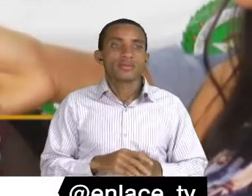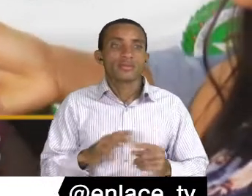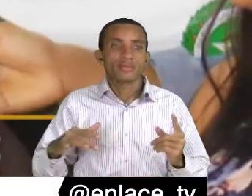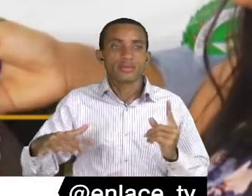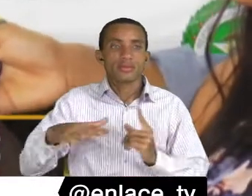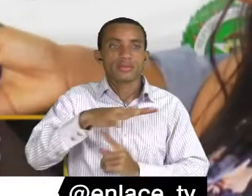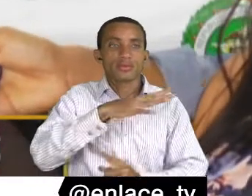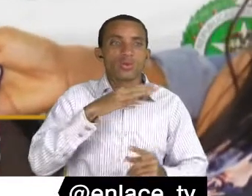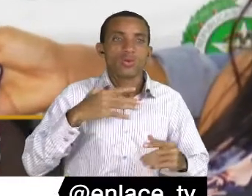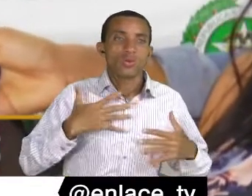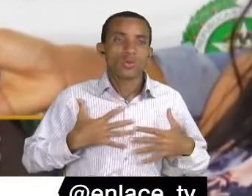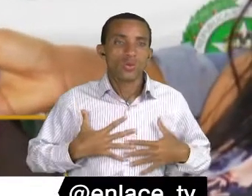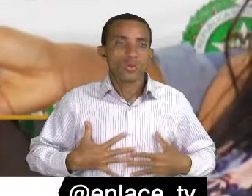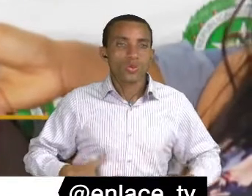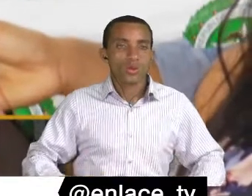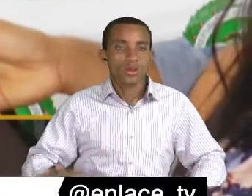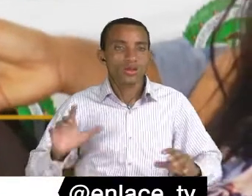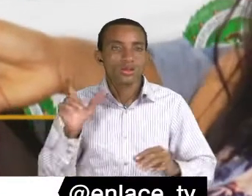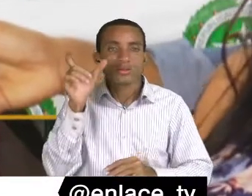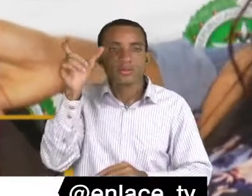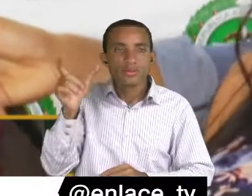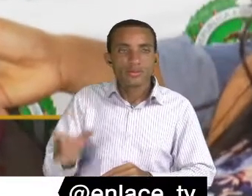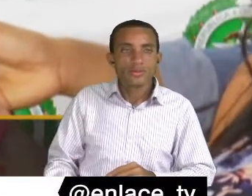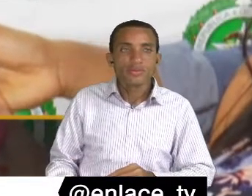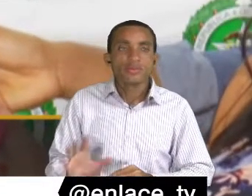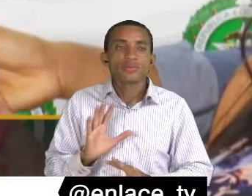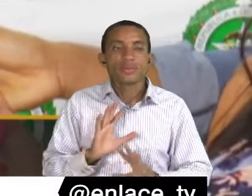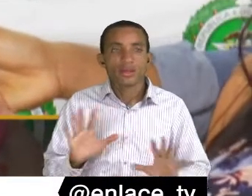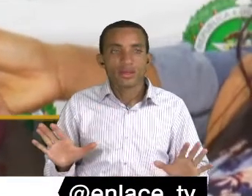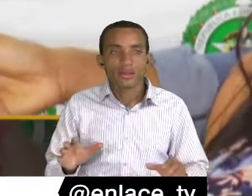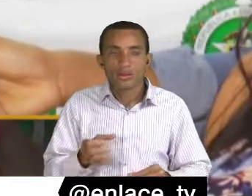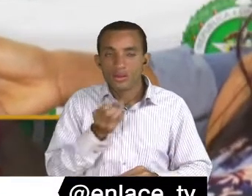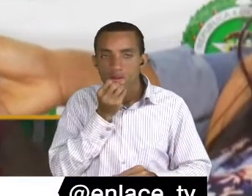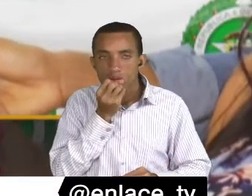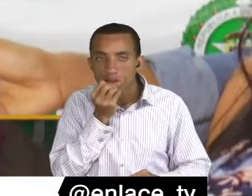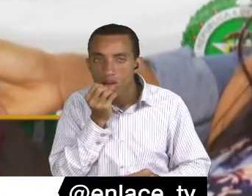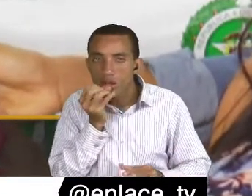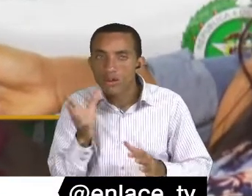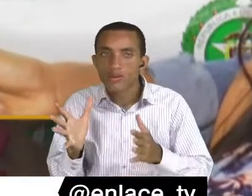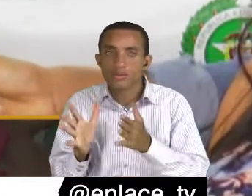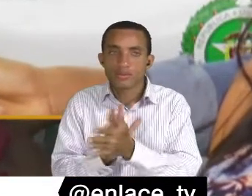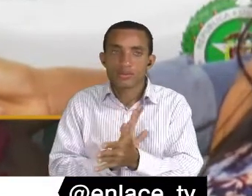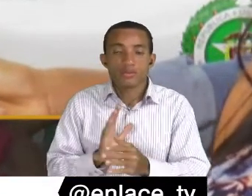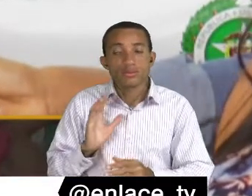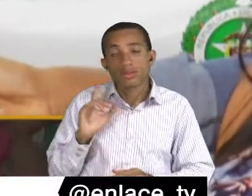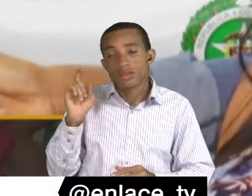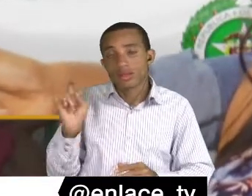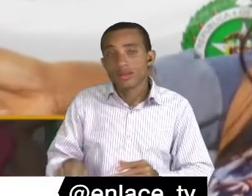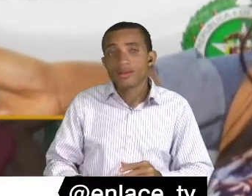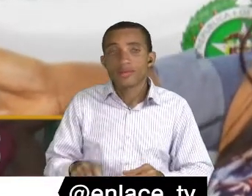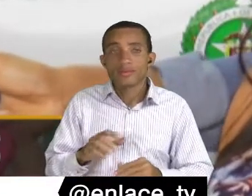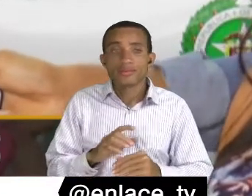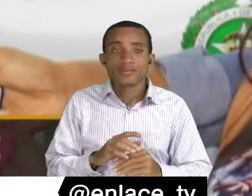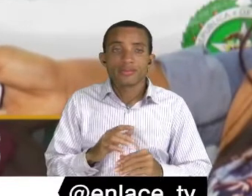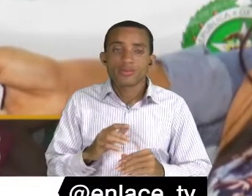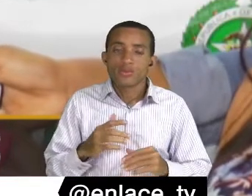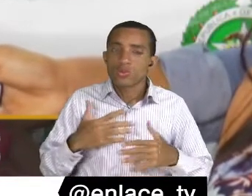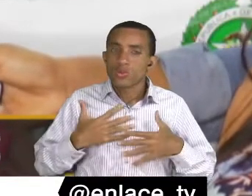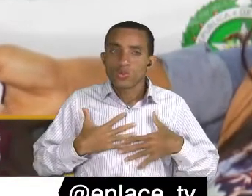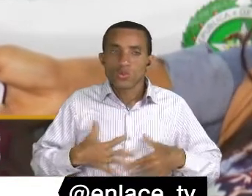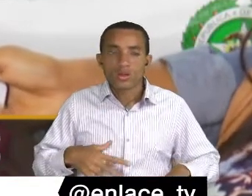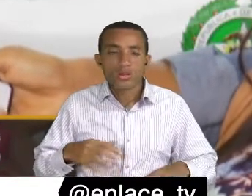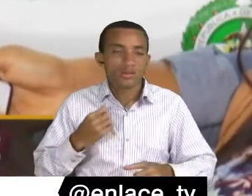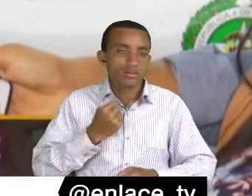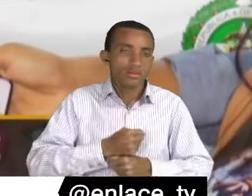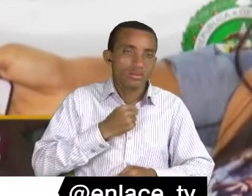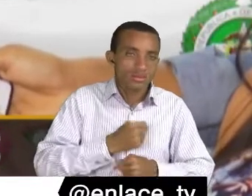cualquier ciudadano está en la obligación de denunciar cualquier hecho delictivo de cualquier servidor o